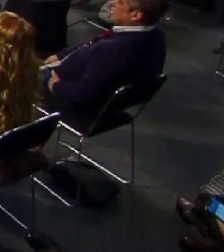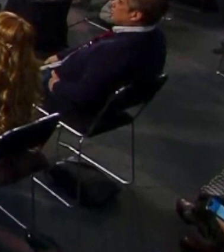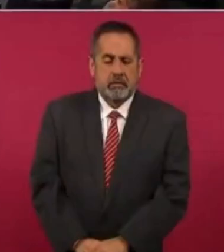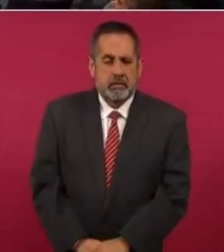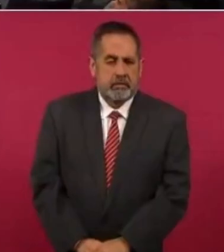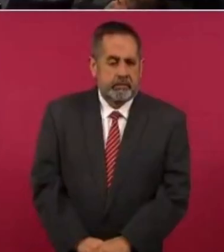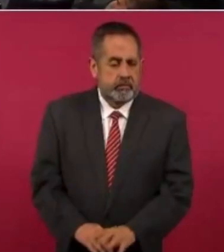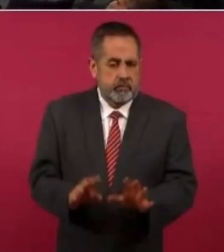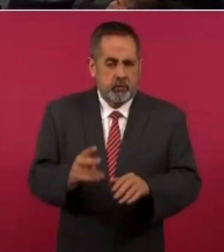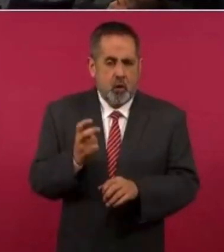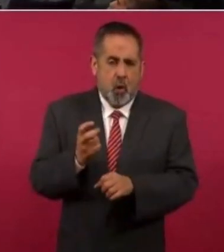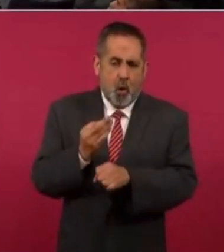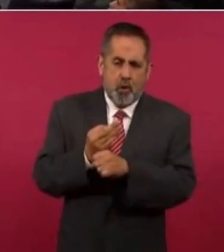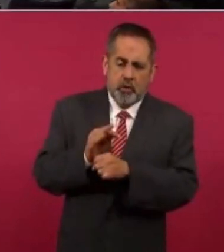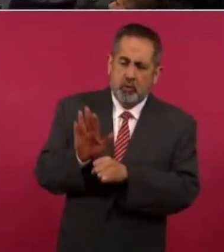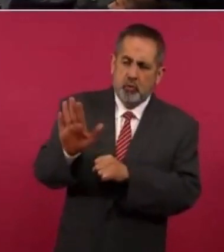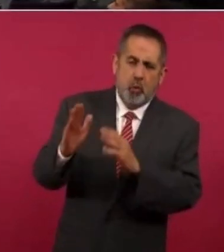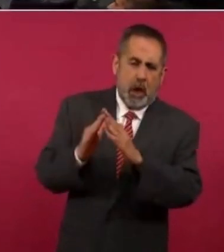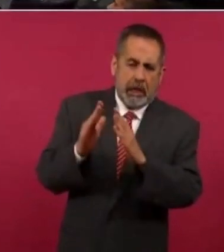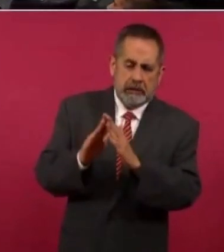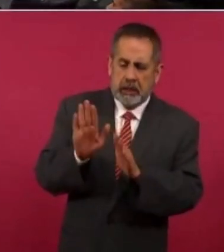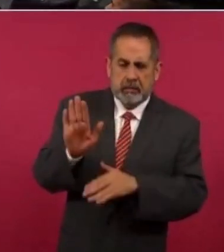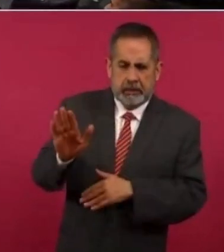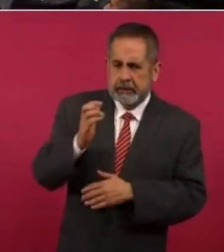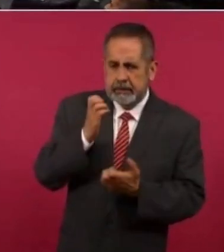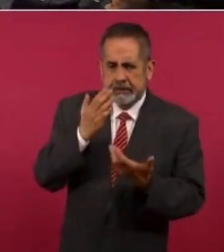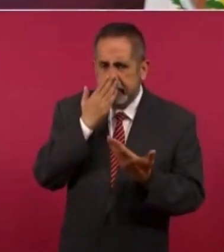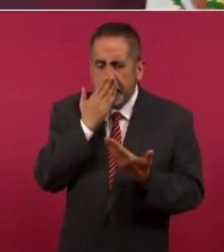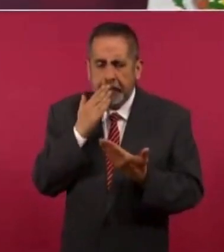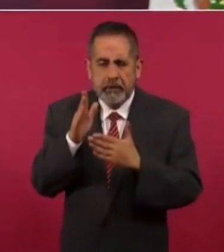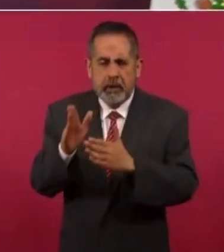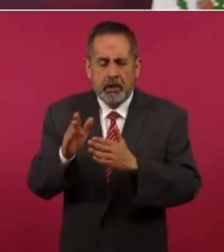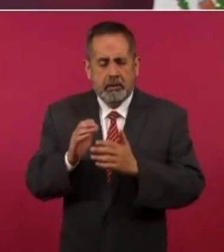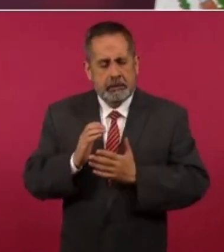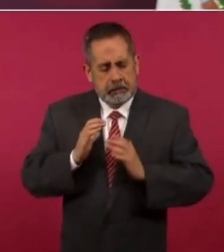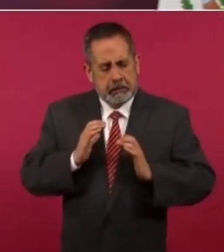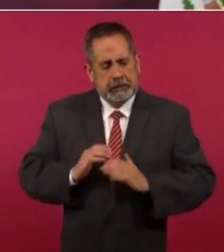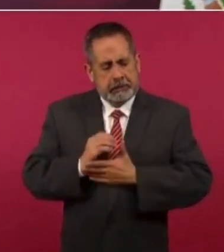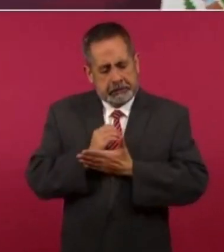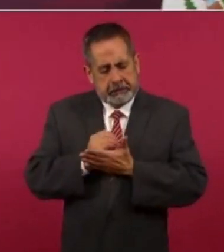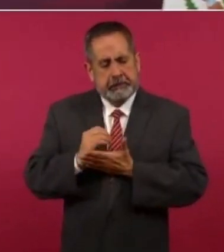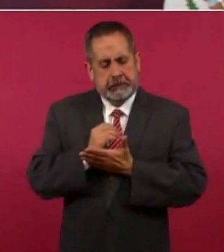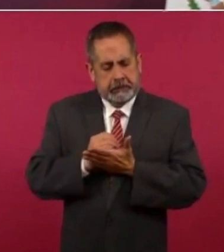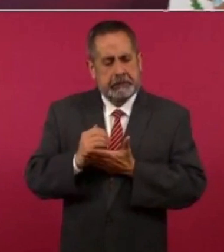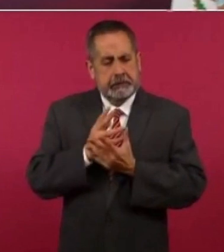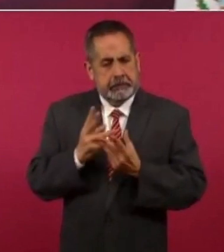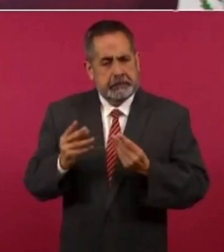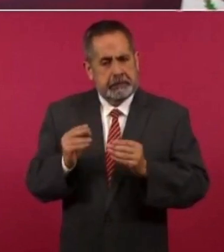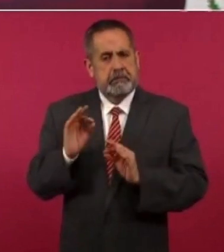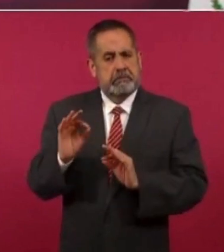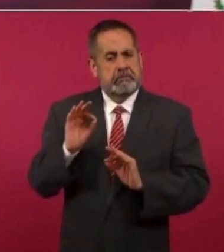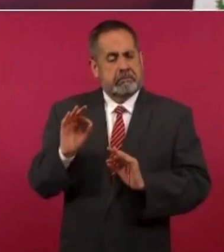está en su casa, está bien, está en recuperación.